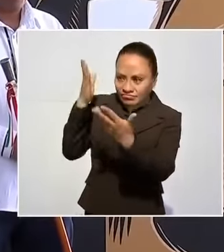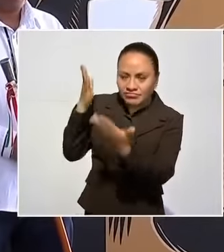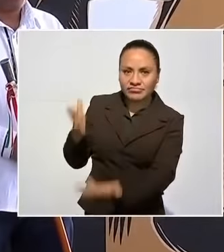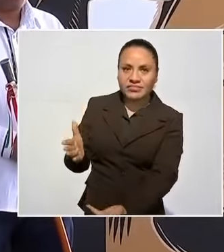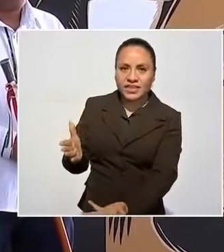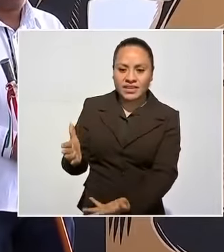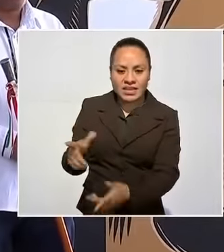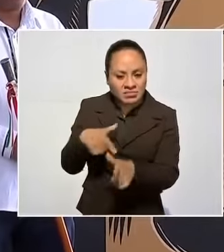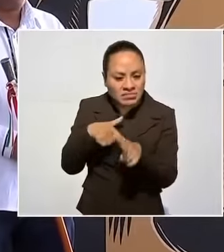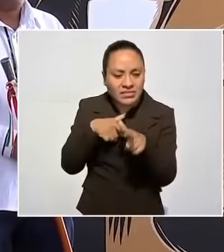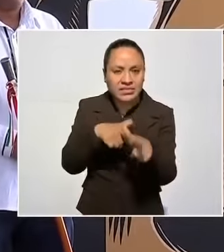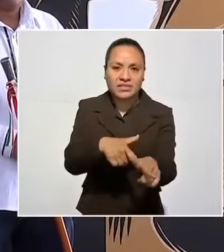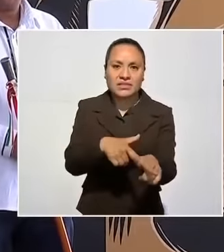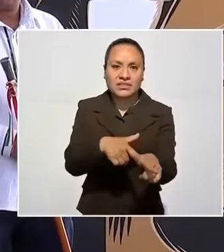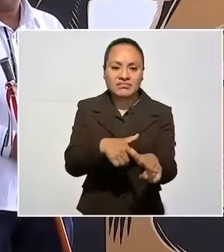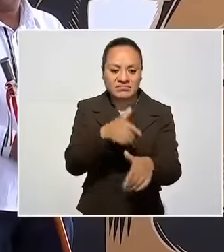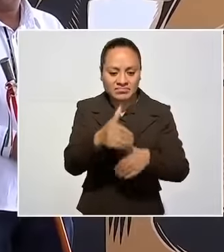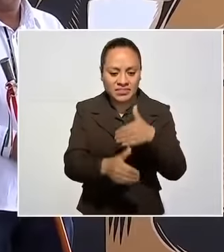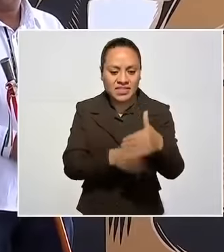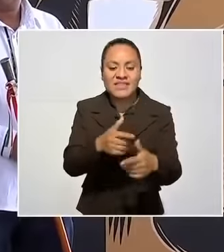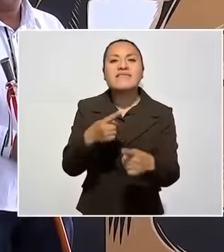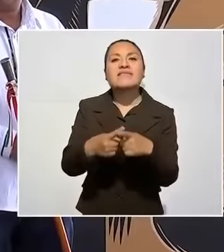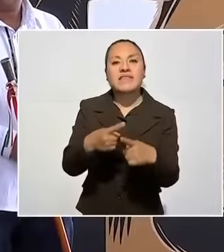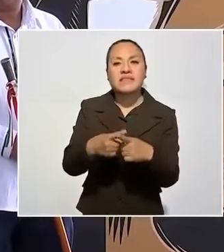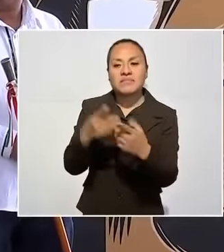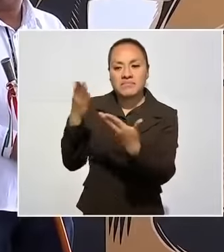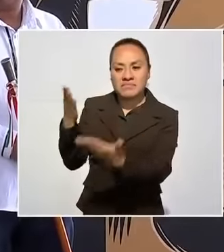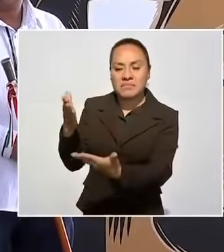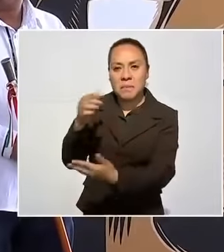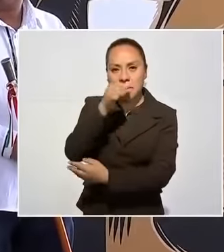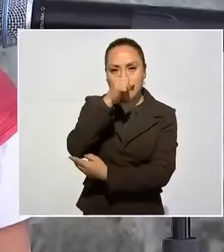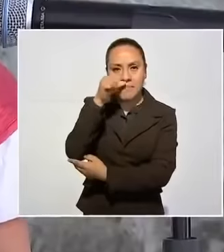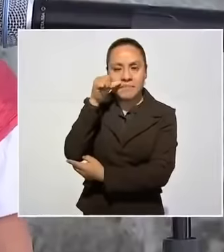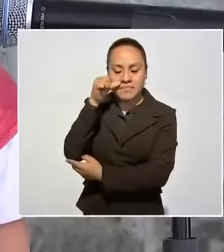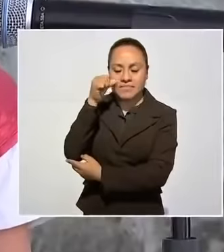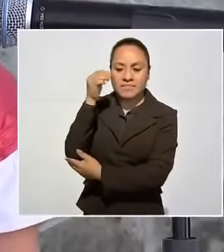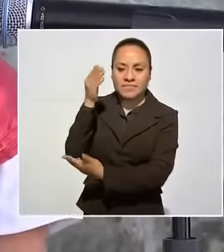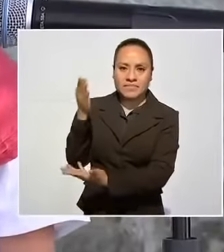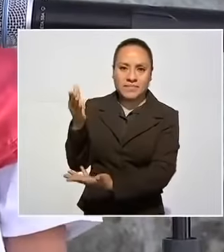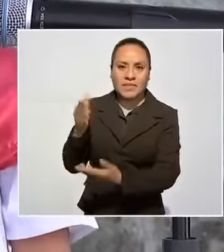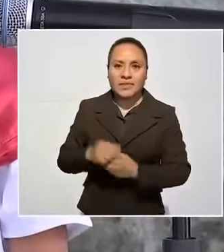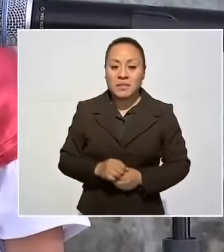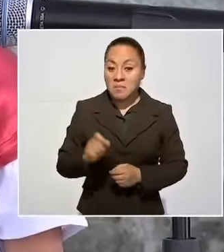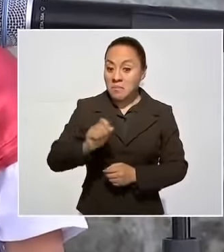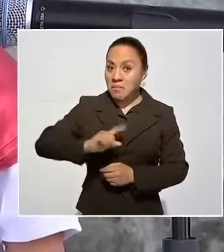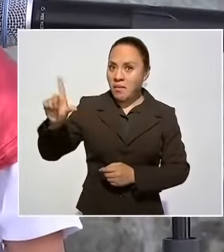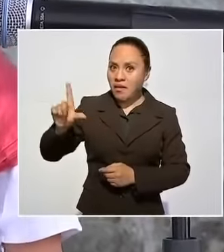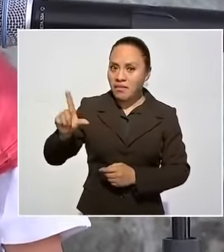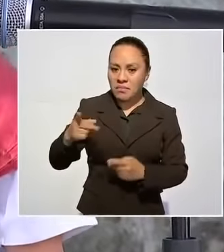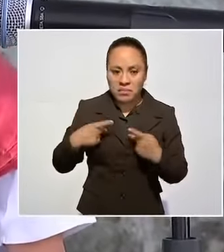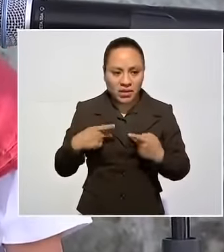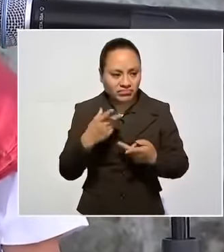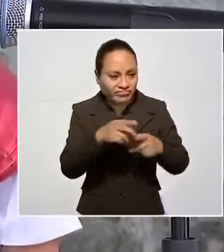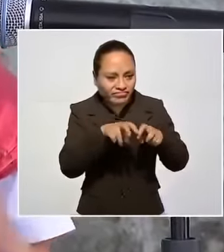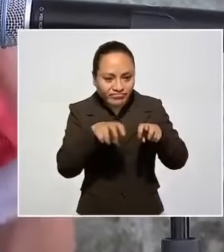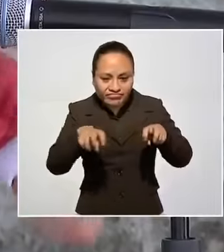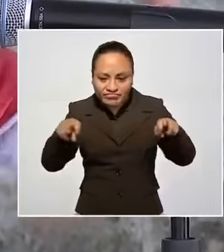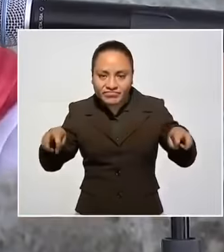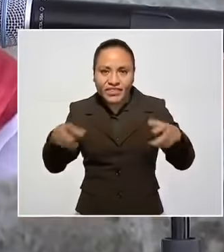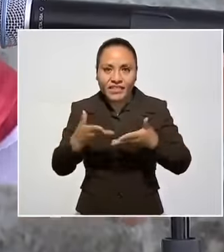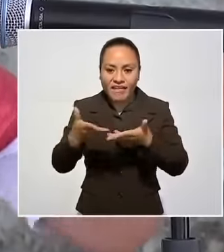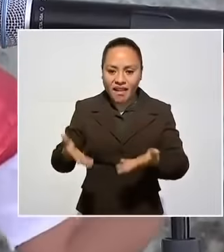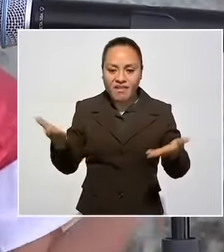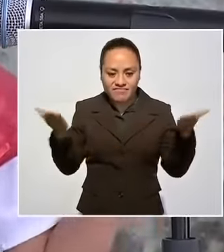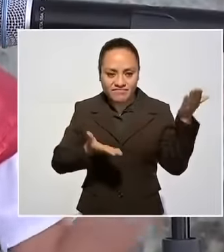sigue siendo Don Benito Juárez García. Distinguidos invitados especiales,